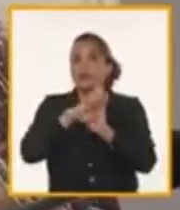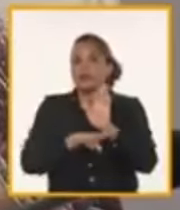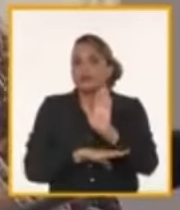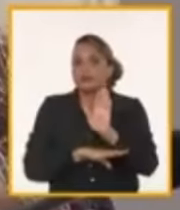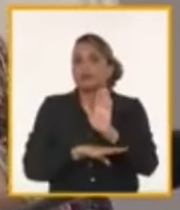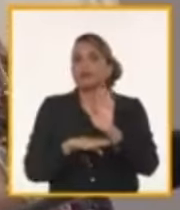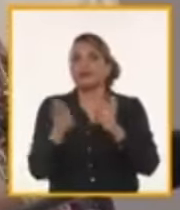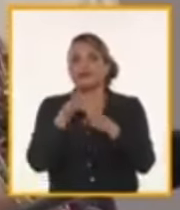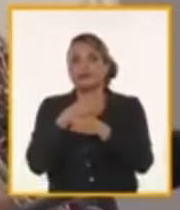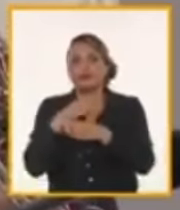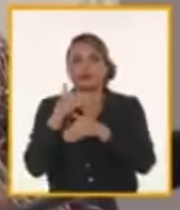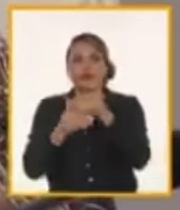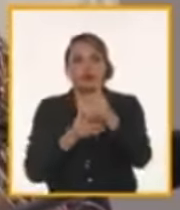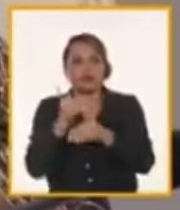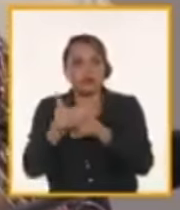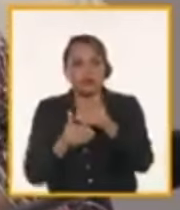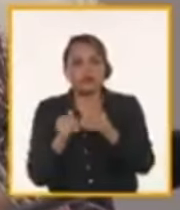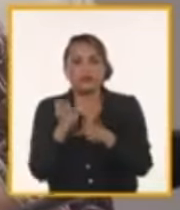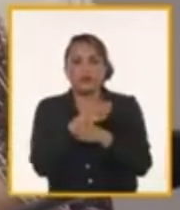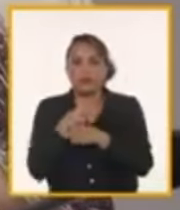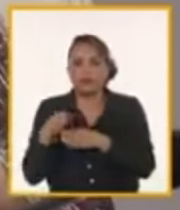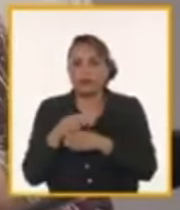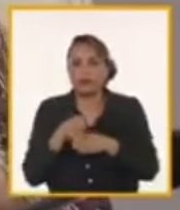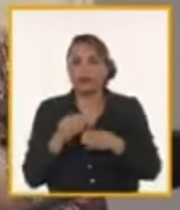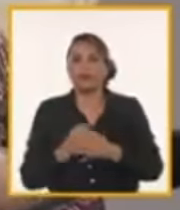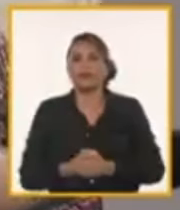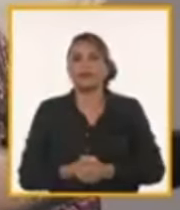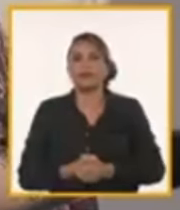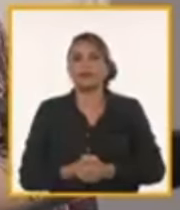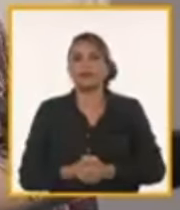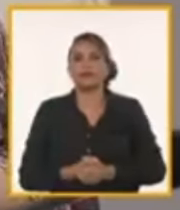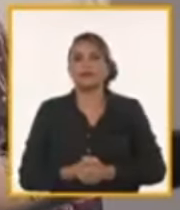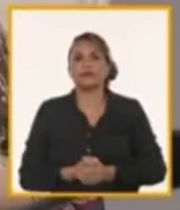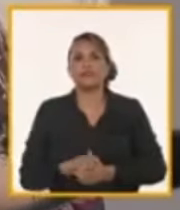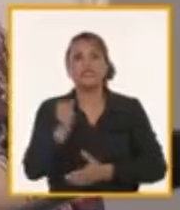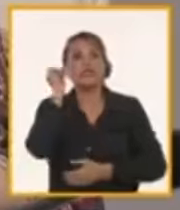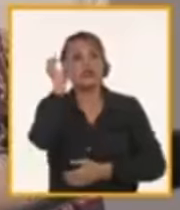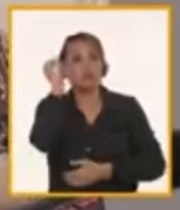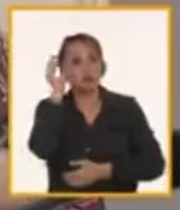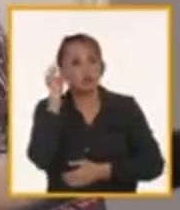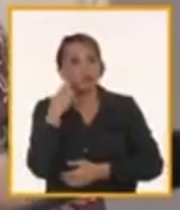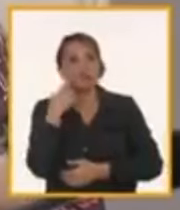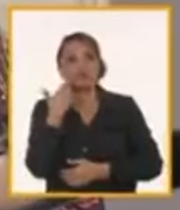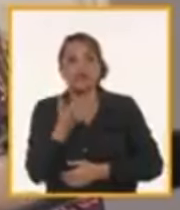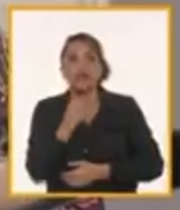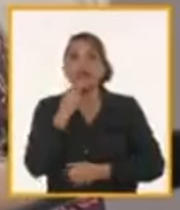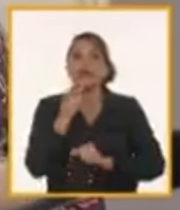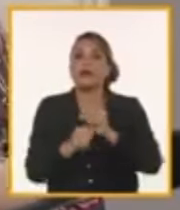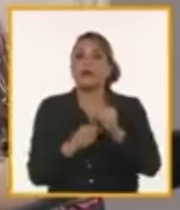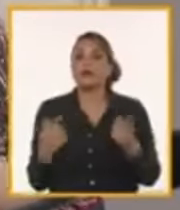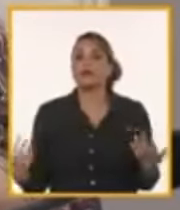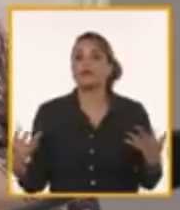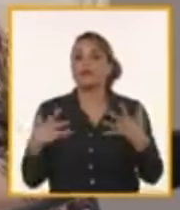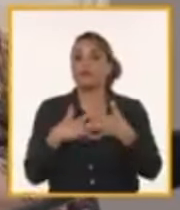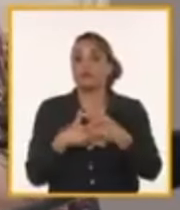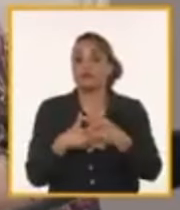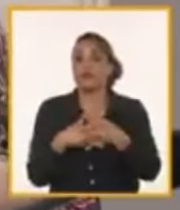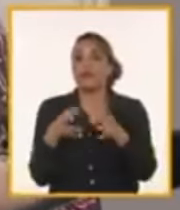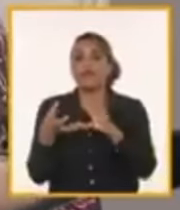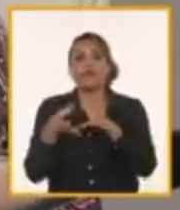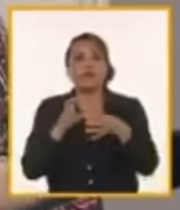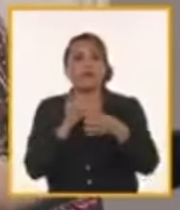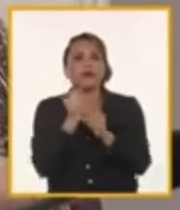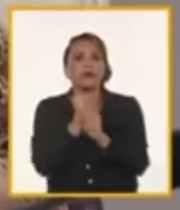internacionalización que es tan importante para la ciencia y y realmente hemos desarrollado alianzas estratégicas que han